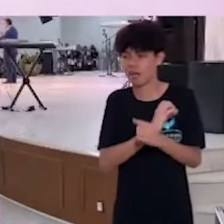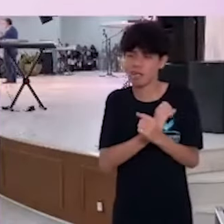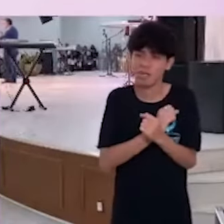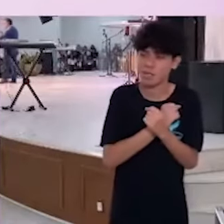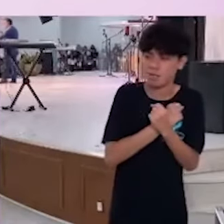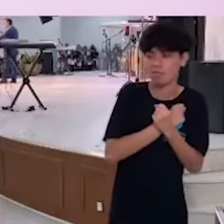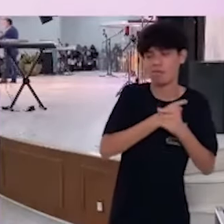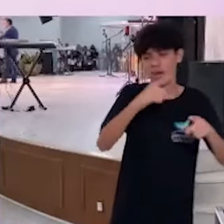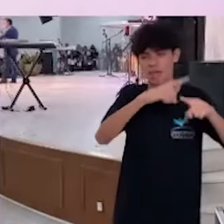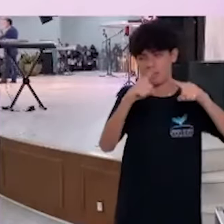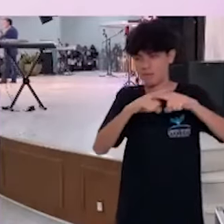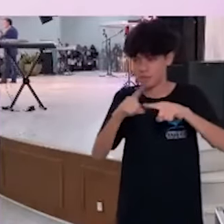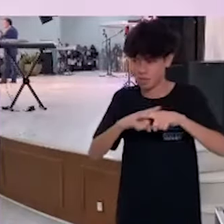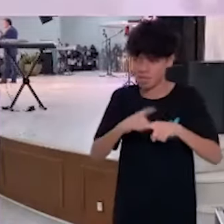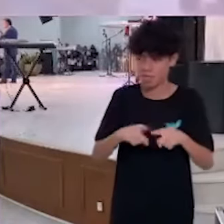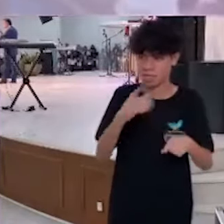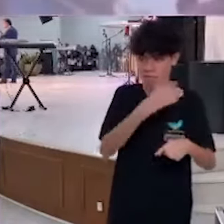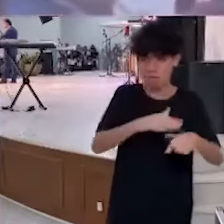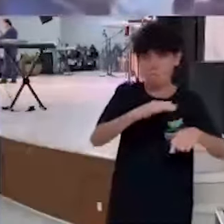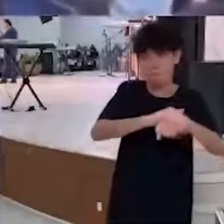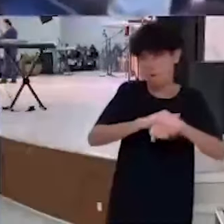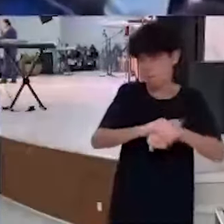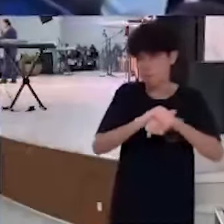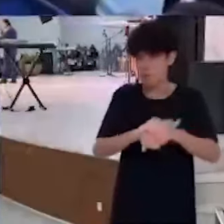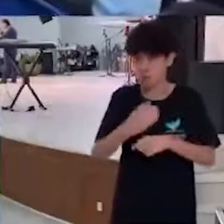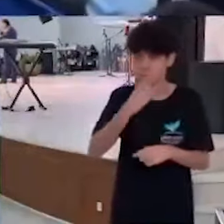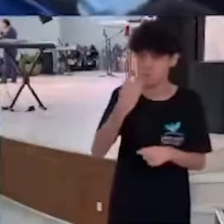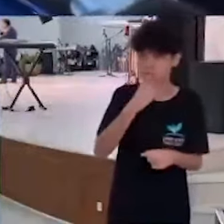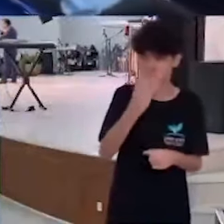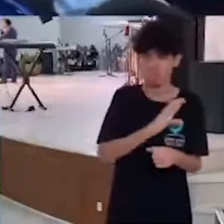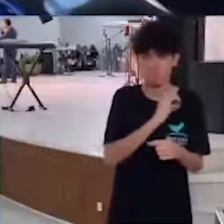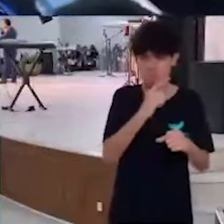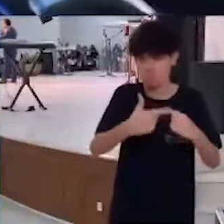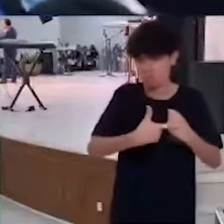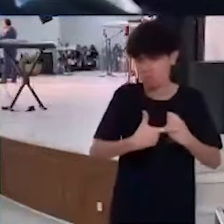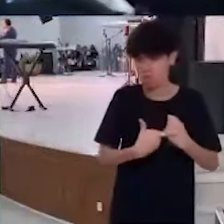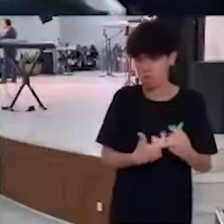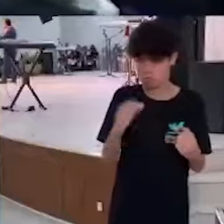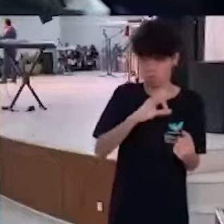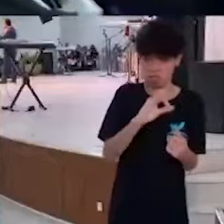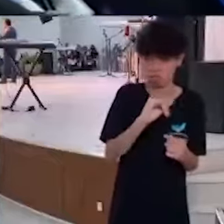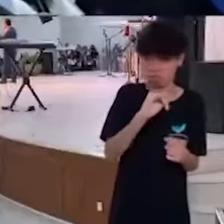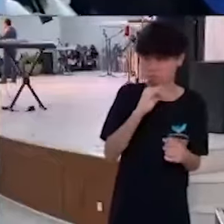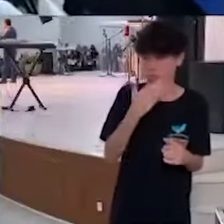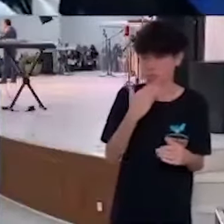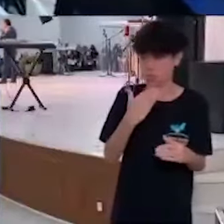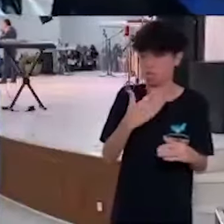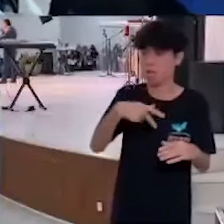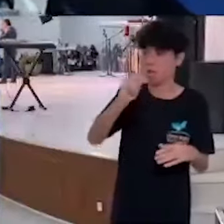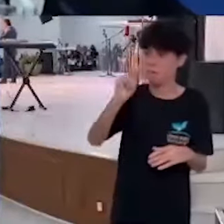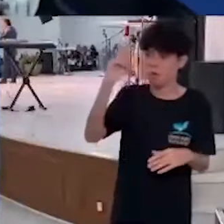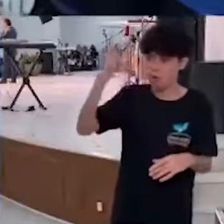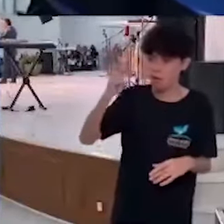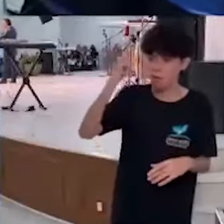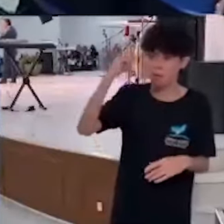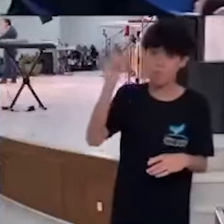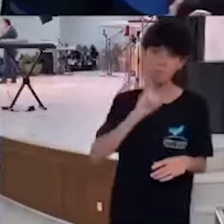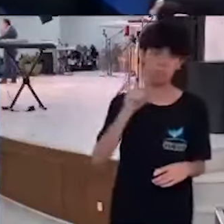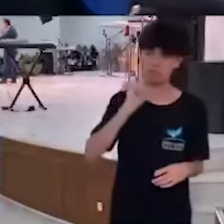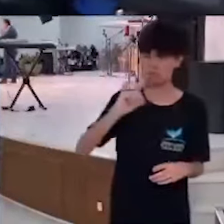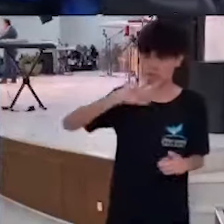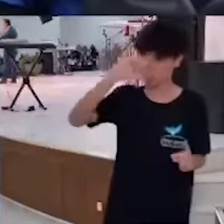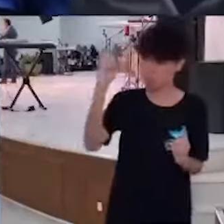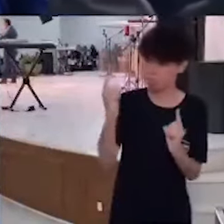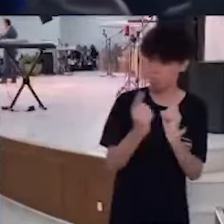Pero cuando un pastor permite que una mujer lo elogie, y sobre todo constantemente,